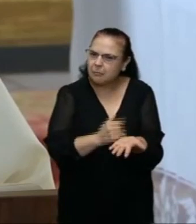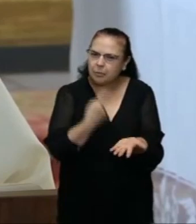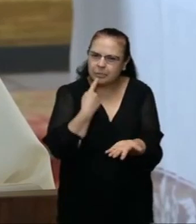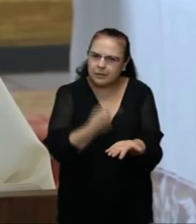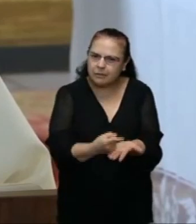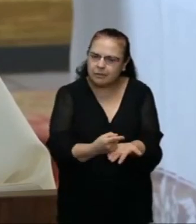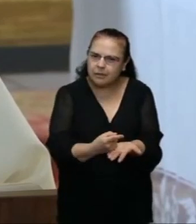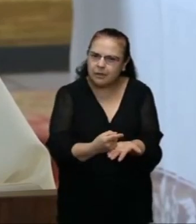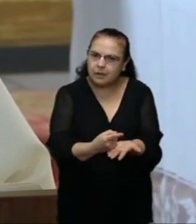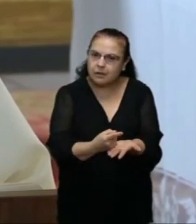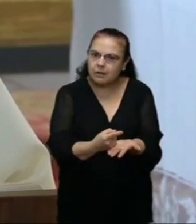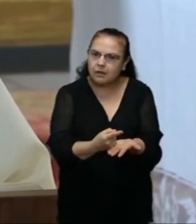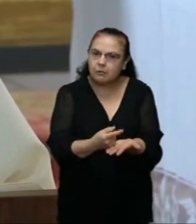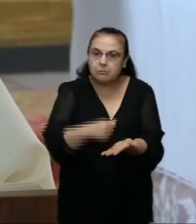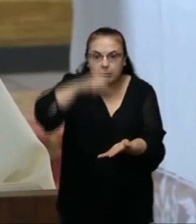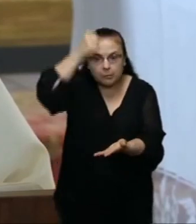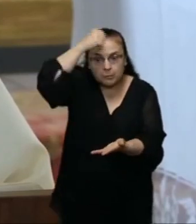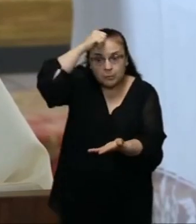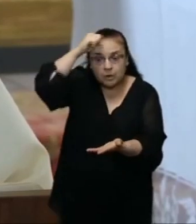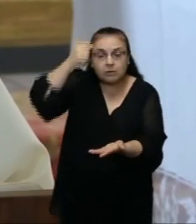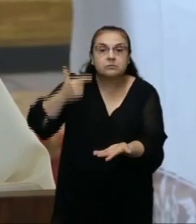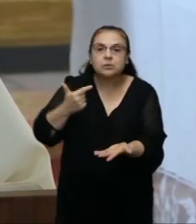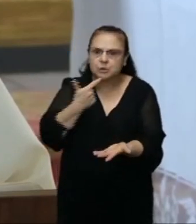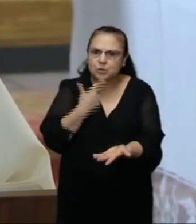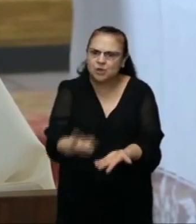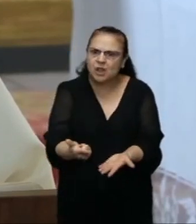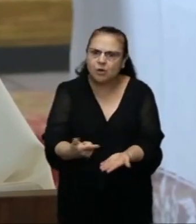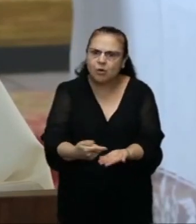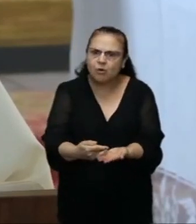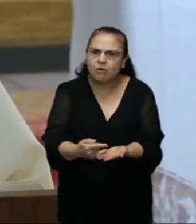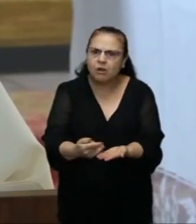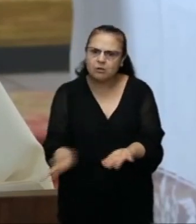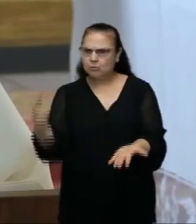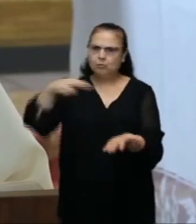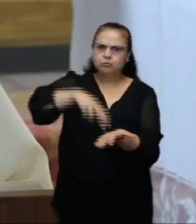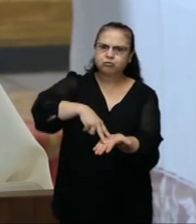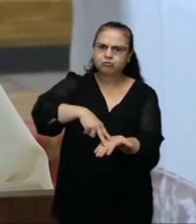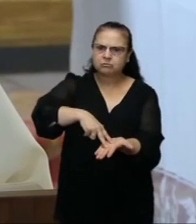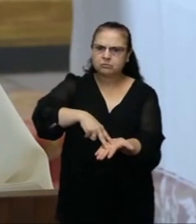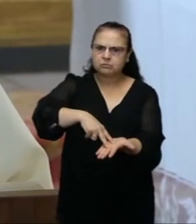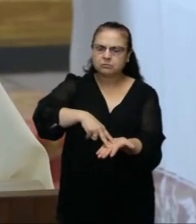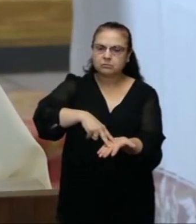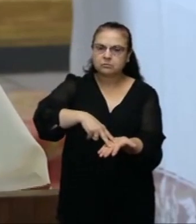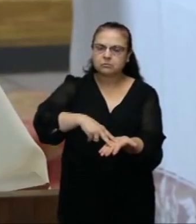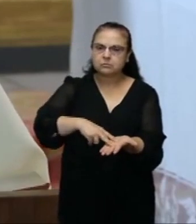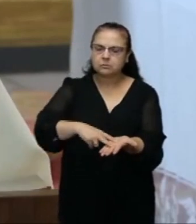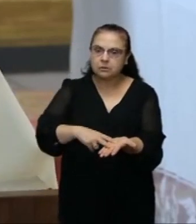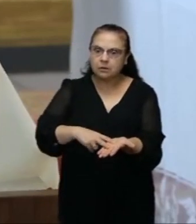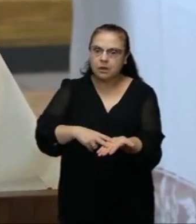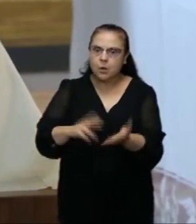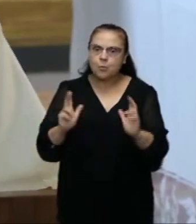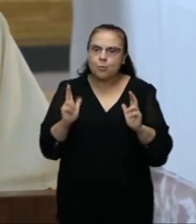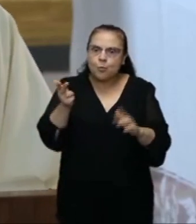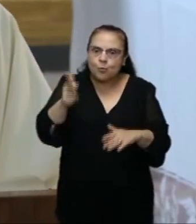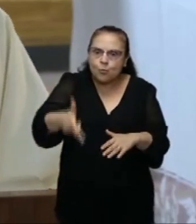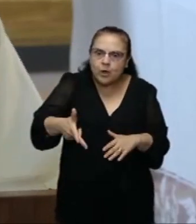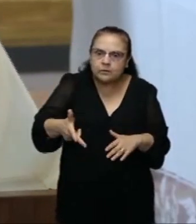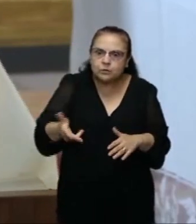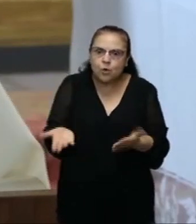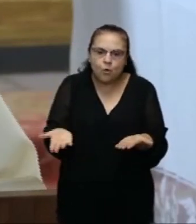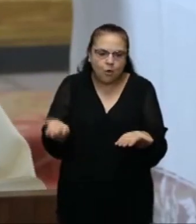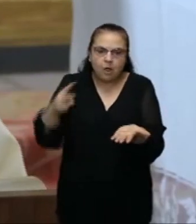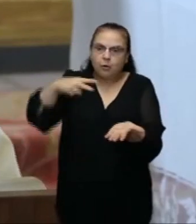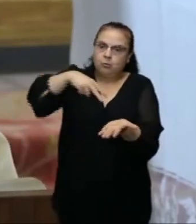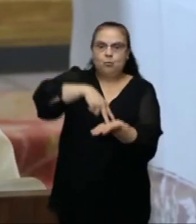dijo, «Muchacho, a ti te lo digo, levántate». El muerto se incorporó y empezó a